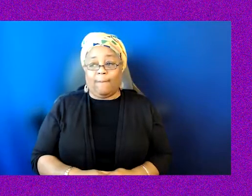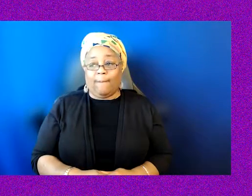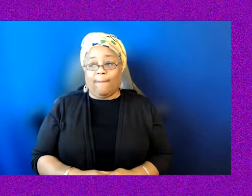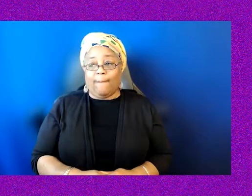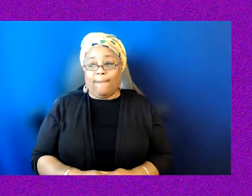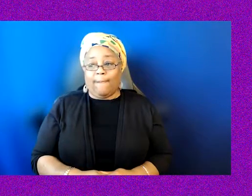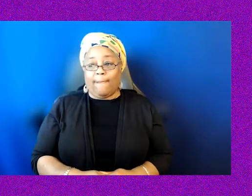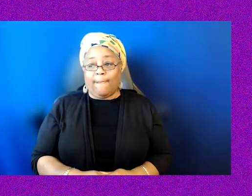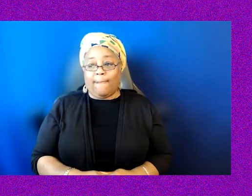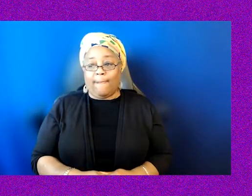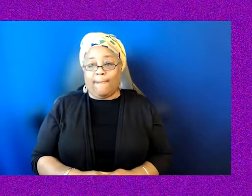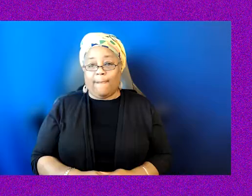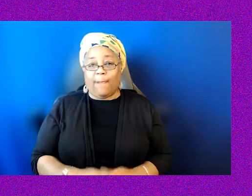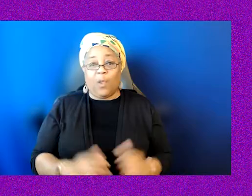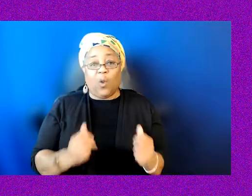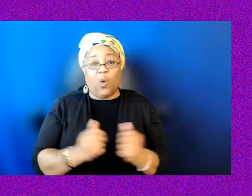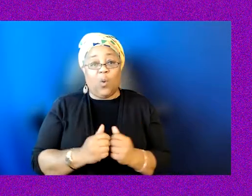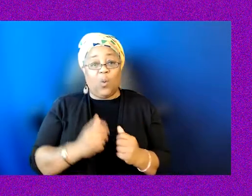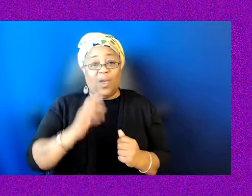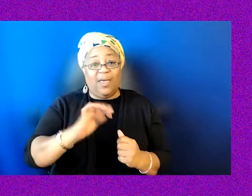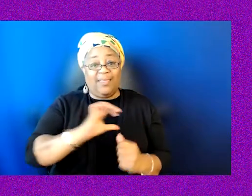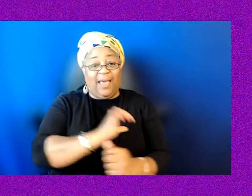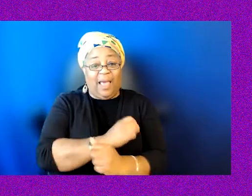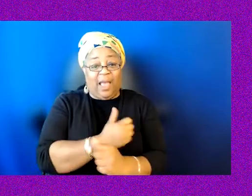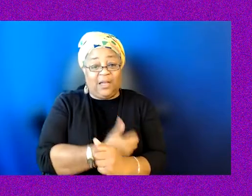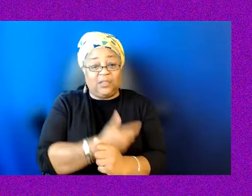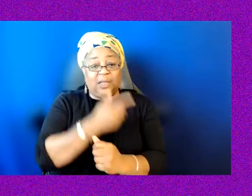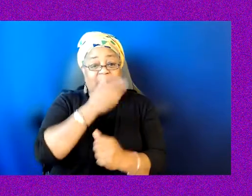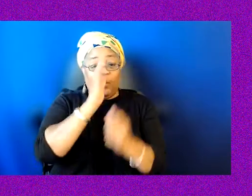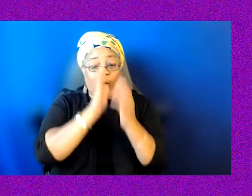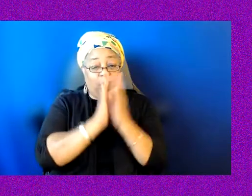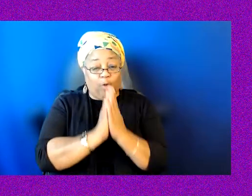with that energy, I'm going to say y con esa energía voy a